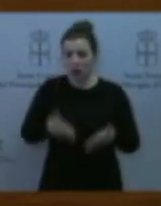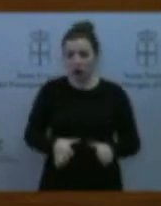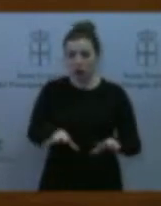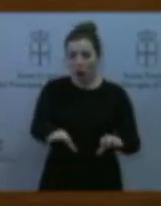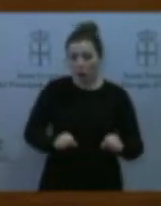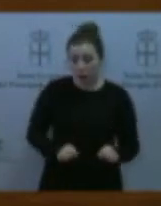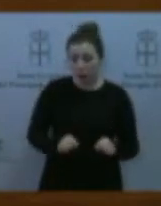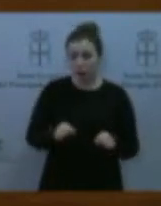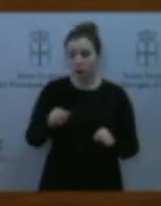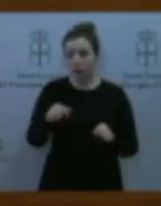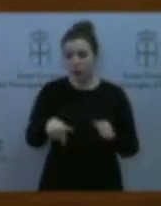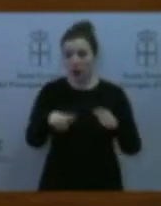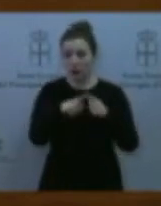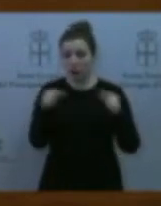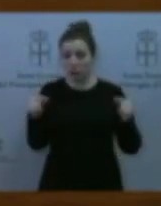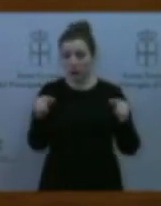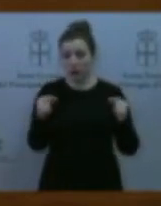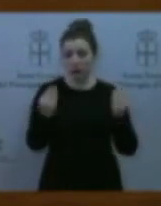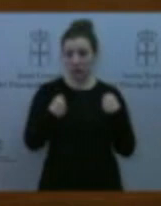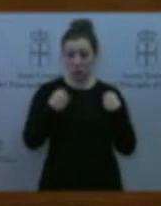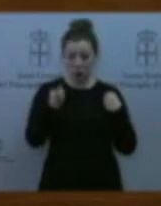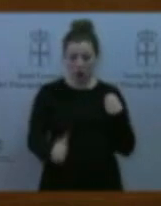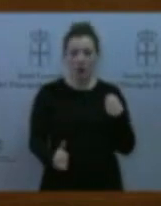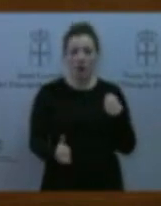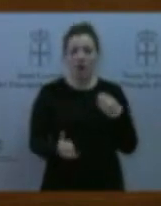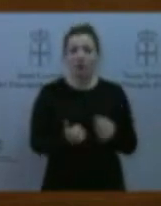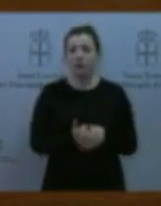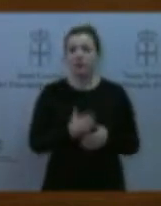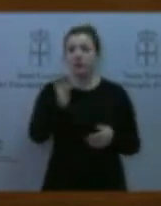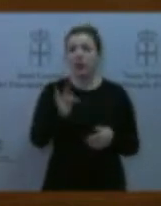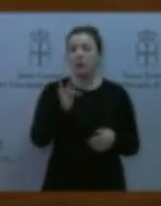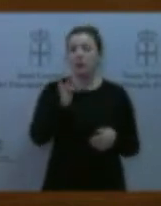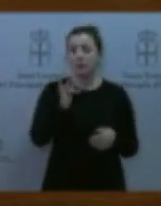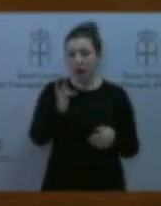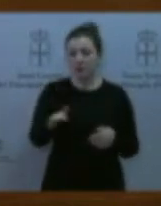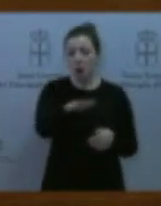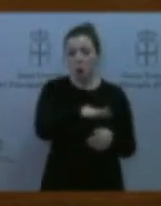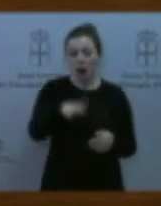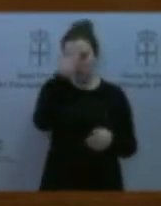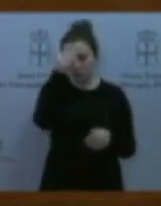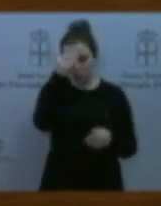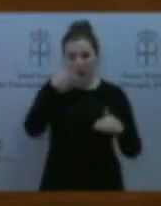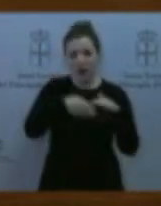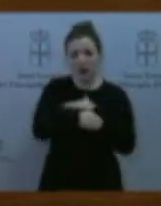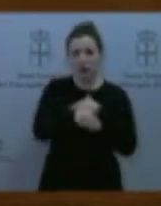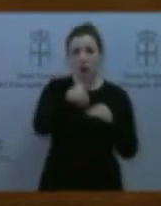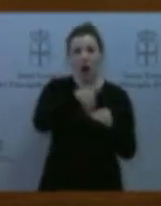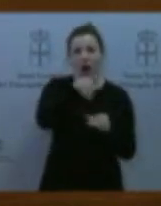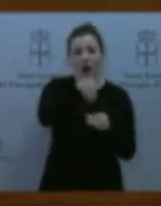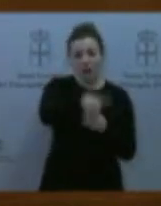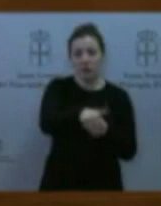vivos. También los lugares de memoria, el acceso a archivos, la regulación de símbolos y actos de exaltación del